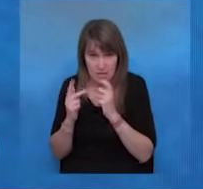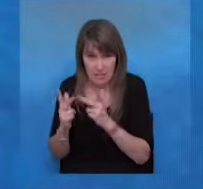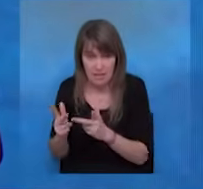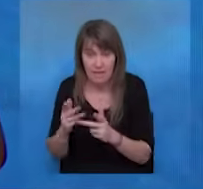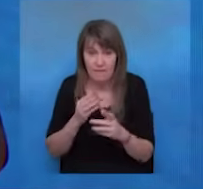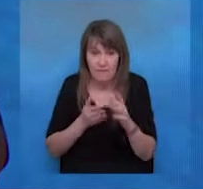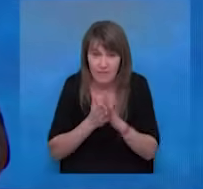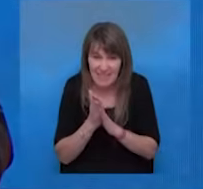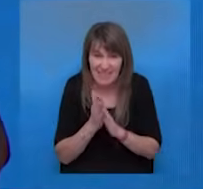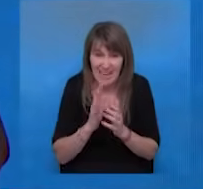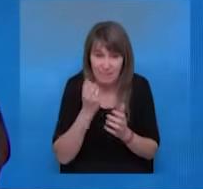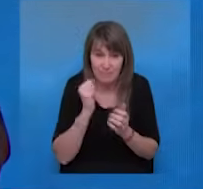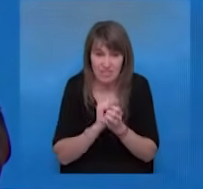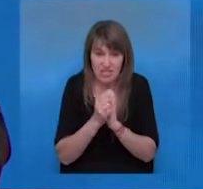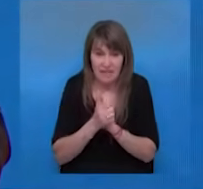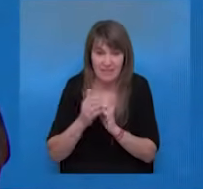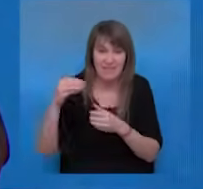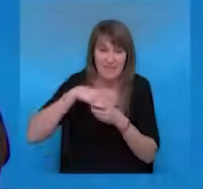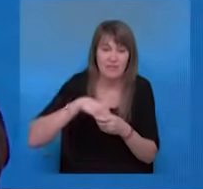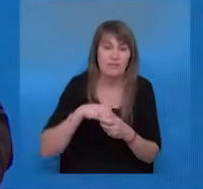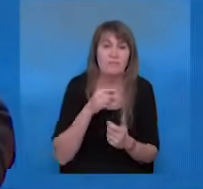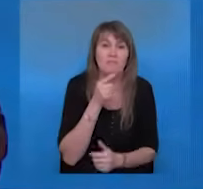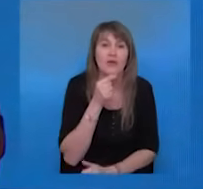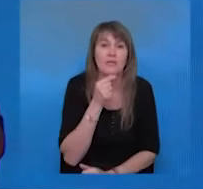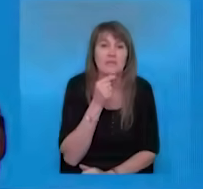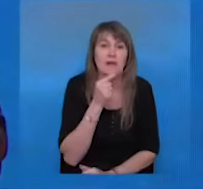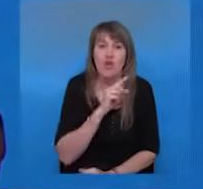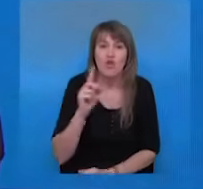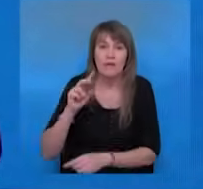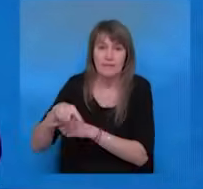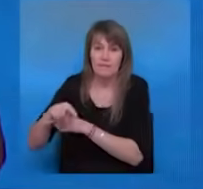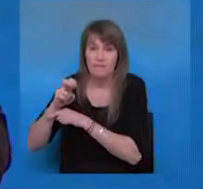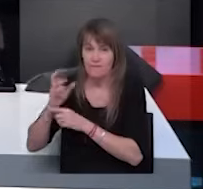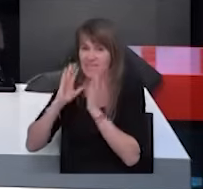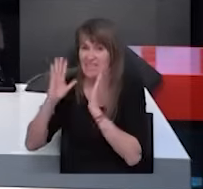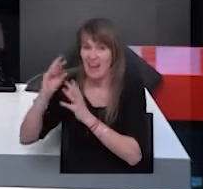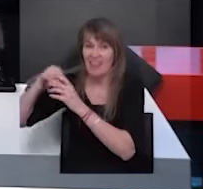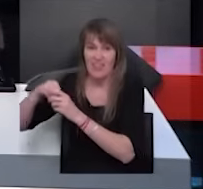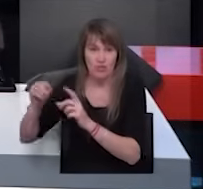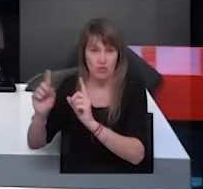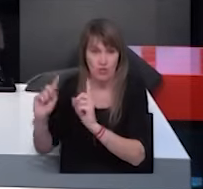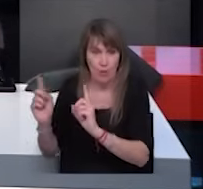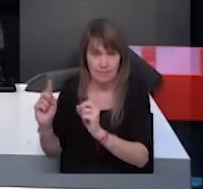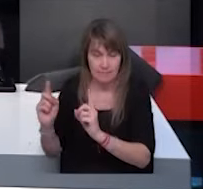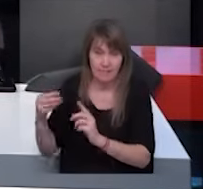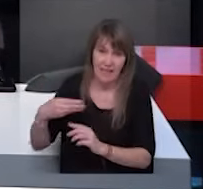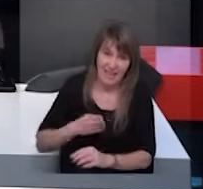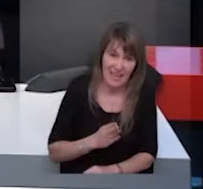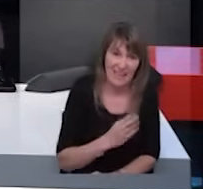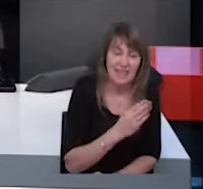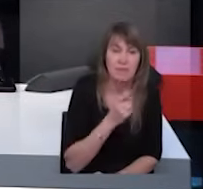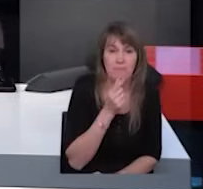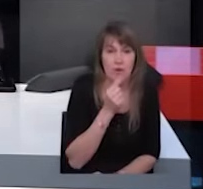filtración viene de la policía no viene de la fiscalía entonces algunos están perdiendo entonces para